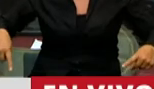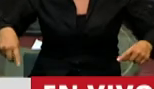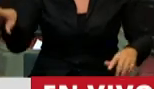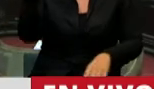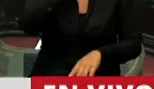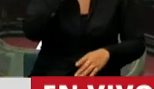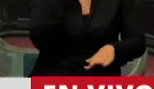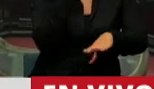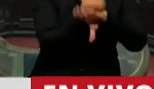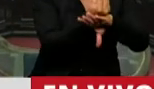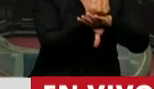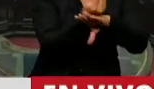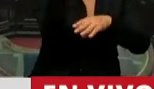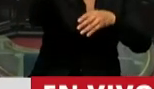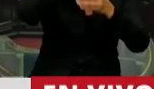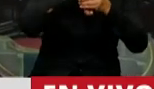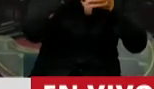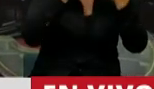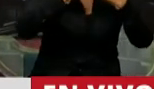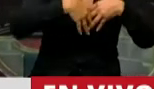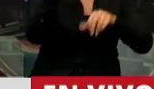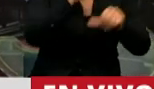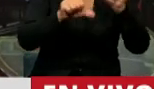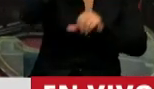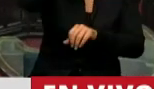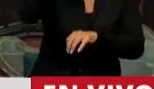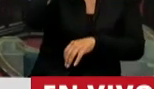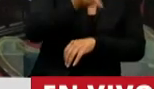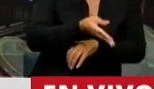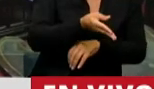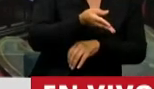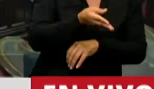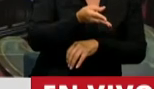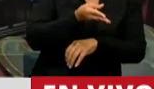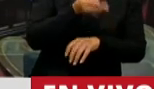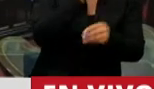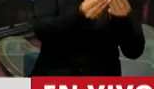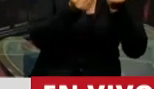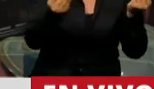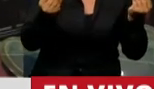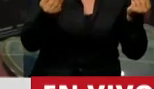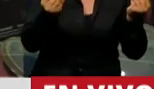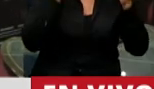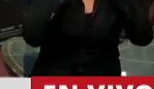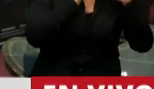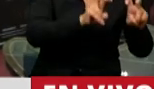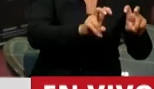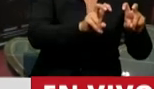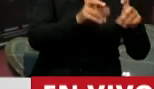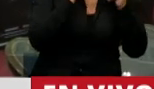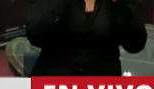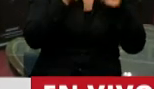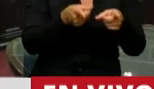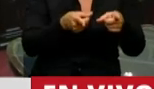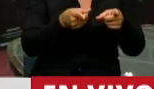mujeres representan en el sistema científico argentino el 60% de los cargos de investigación. Sin